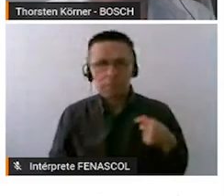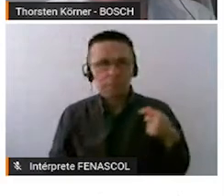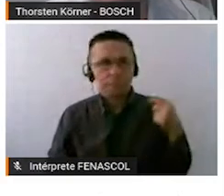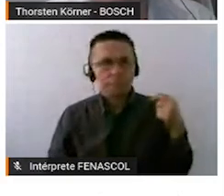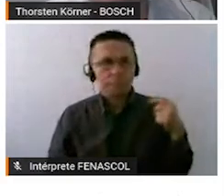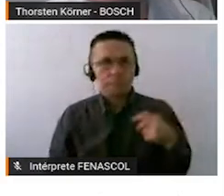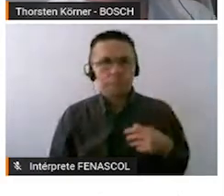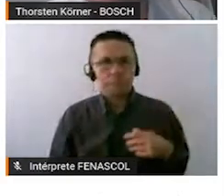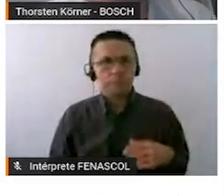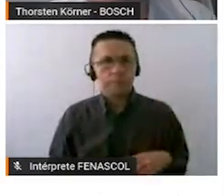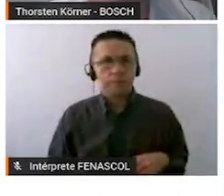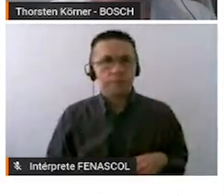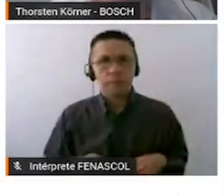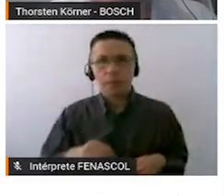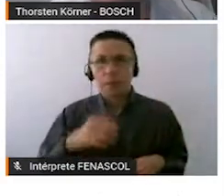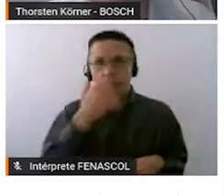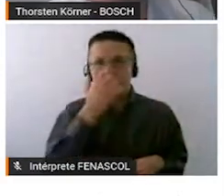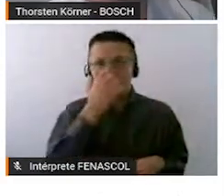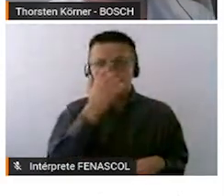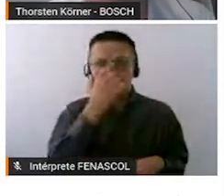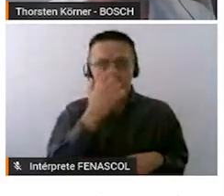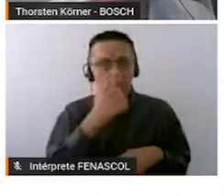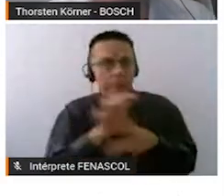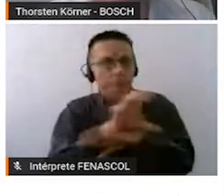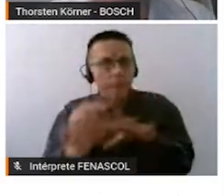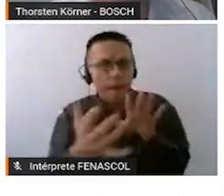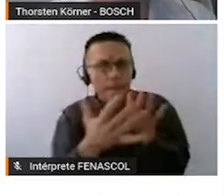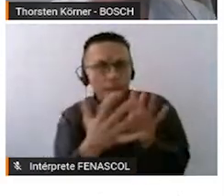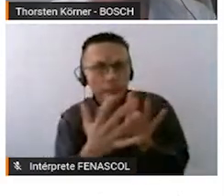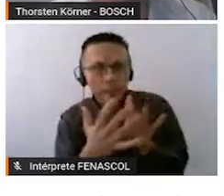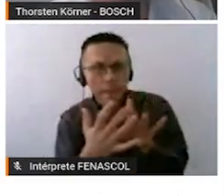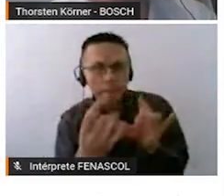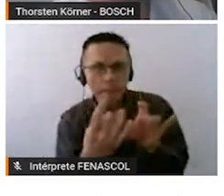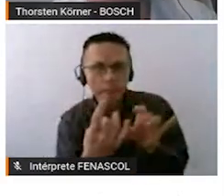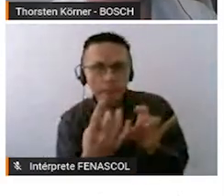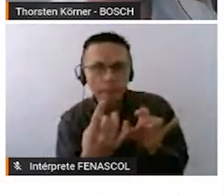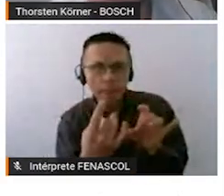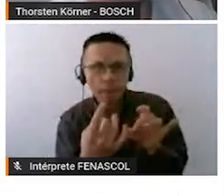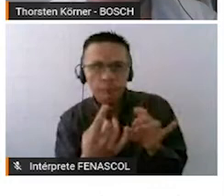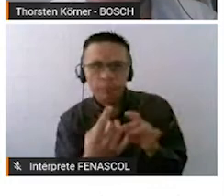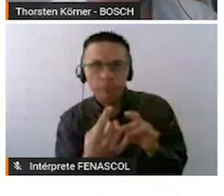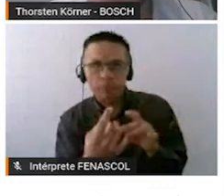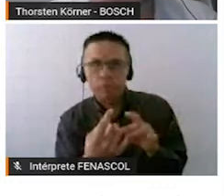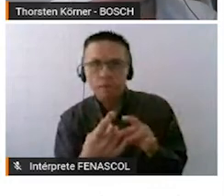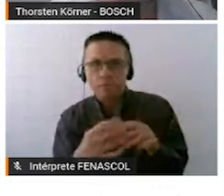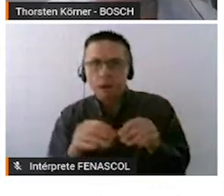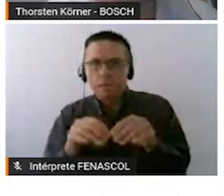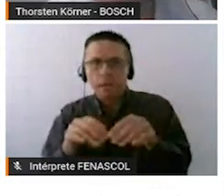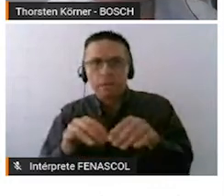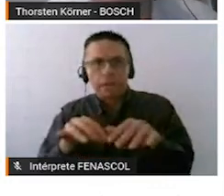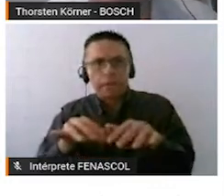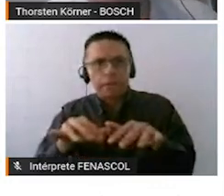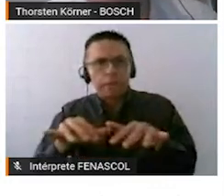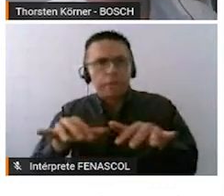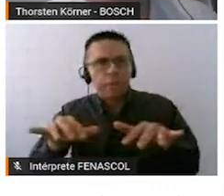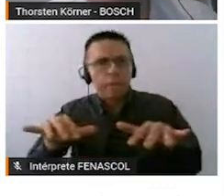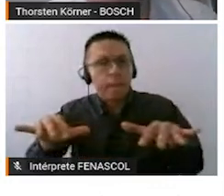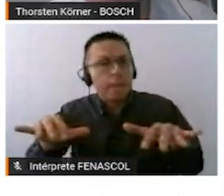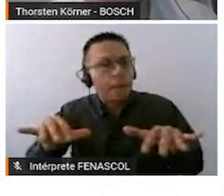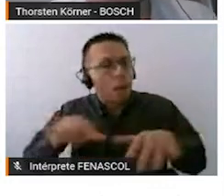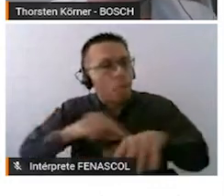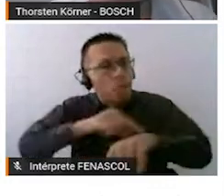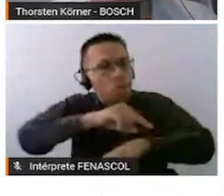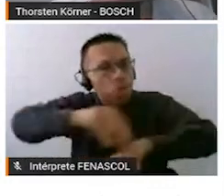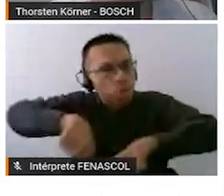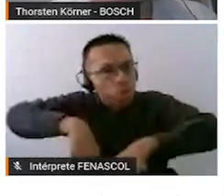traspaso de los objetos conectados a la industria conectado se vuelve tan lento? O sea, ¿por qué nos